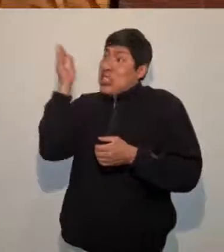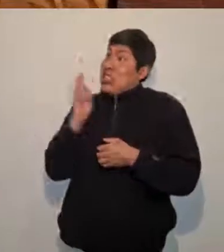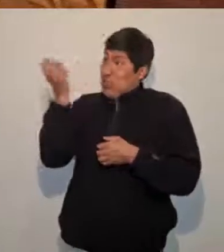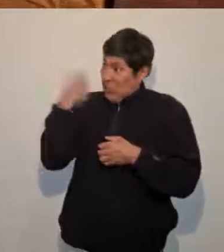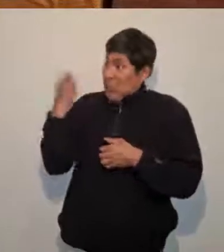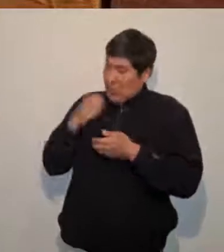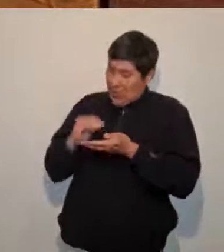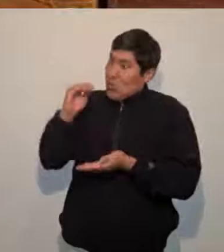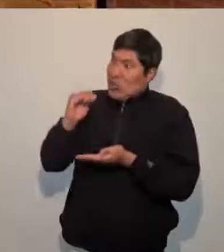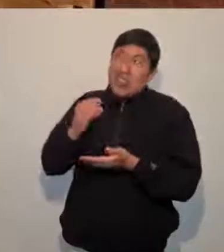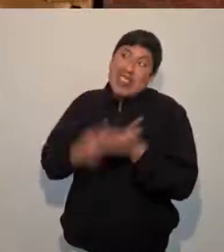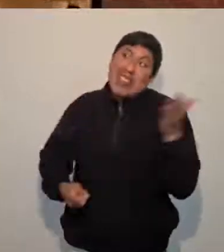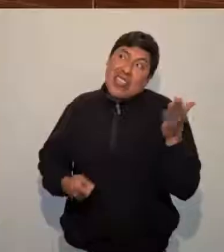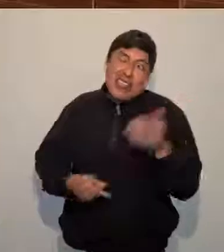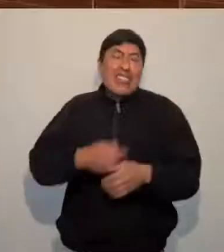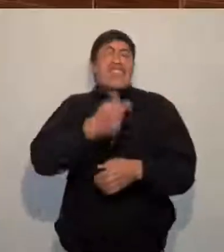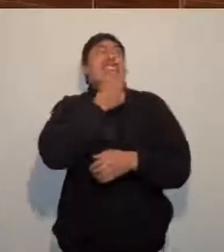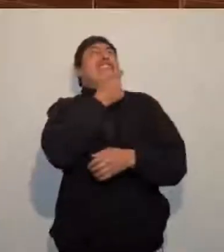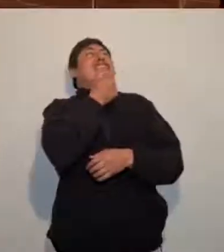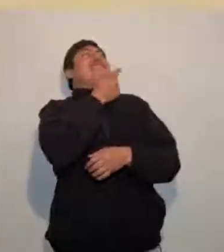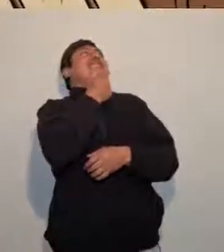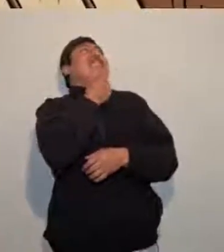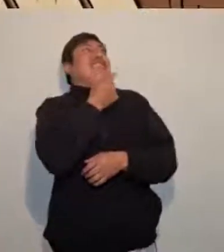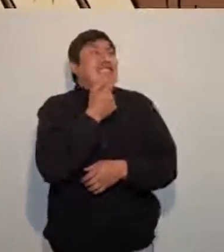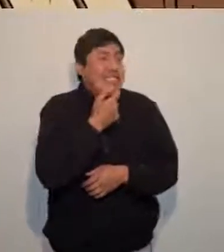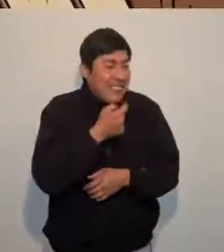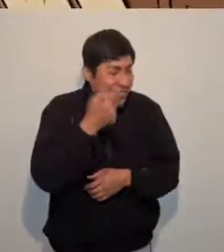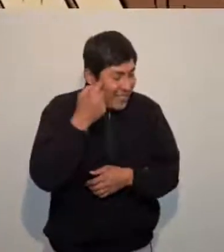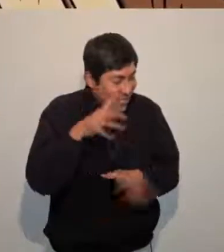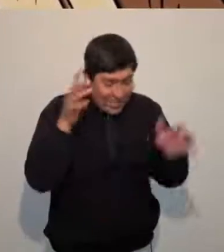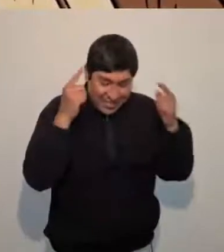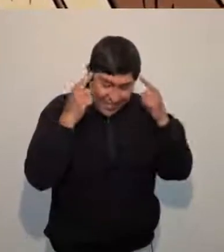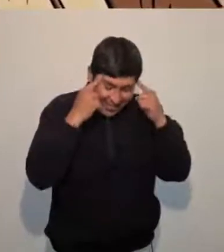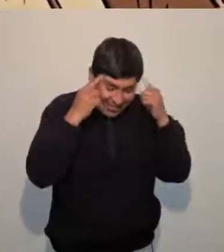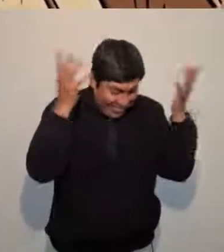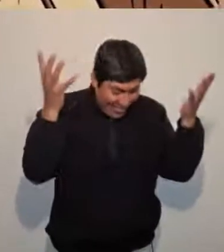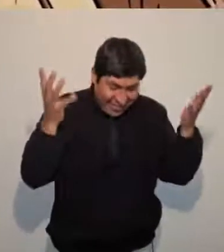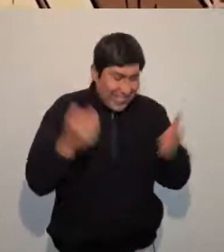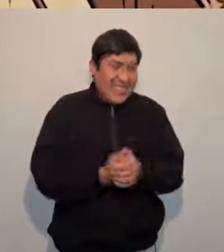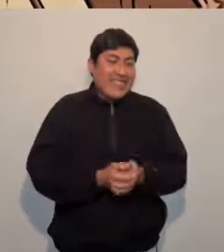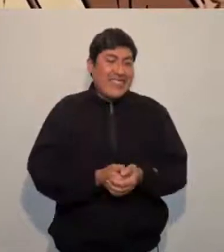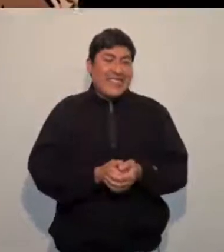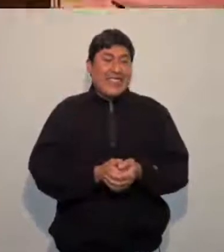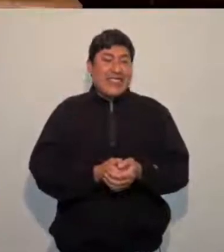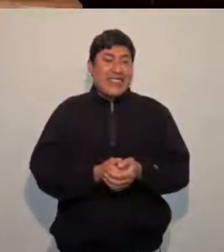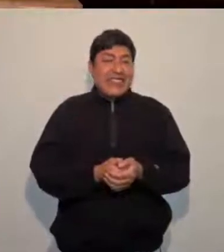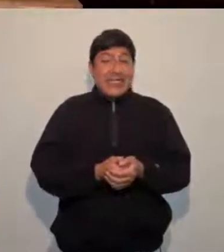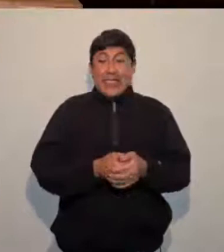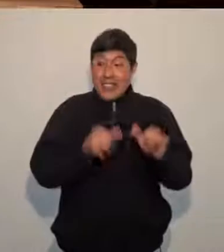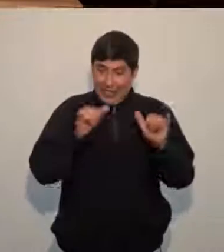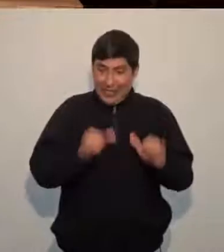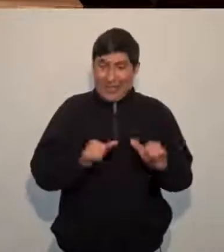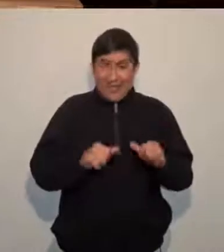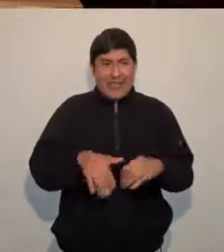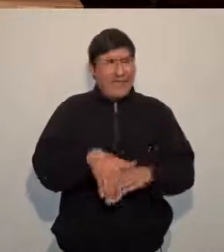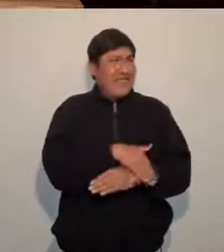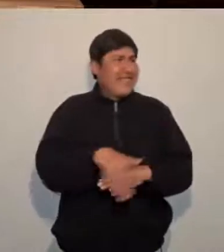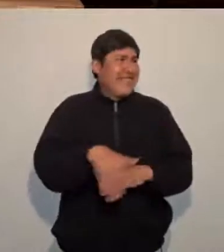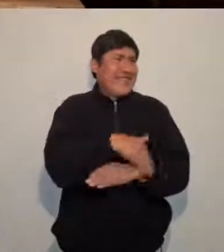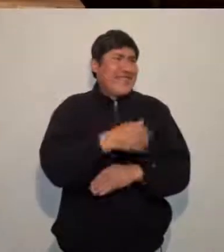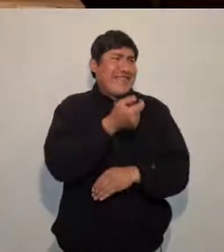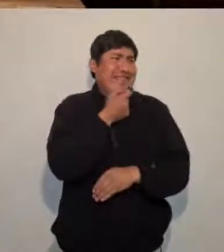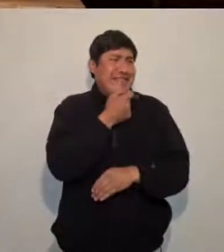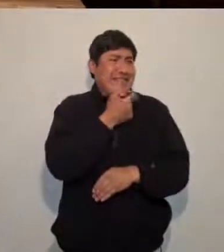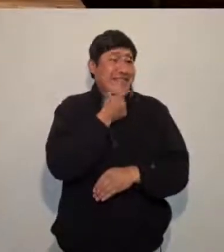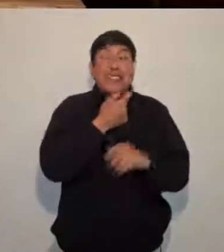platita ahorrada. ¿Qué opinas? Ya me lo imagino. Y me quedaré en la calle.